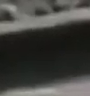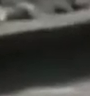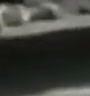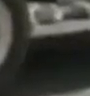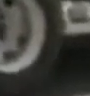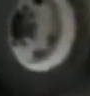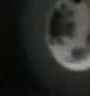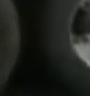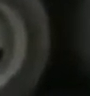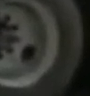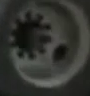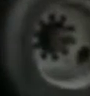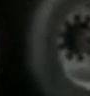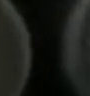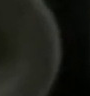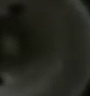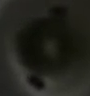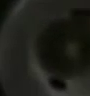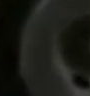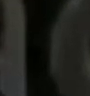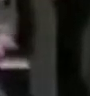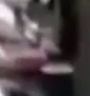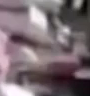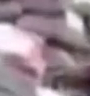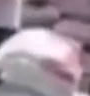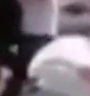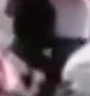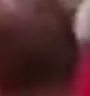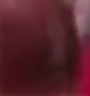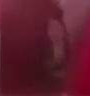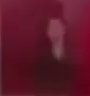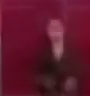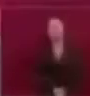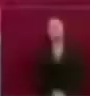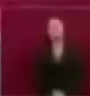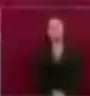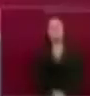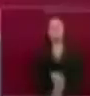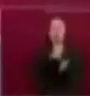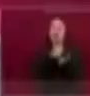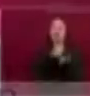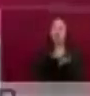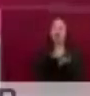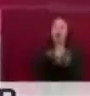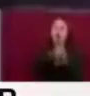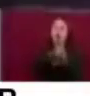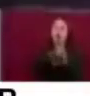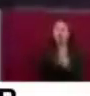los potentados que se beneficiaron con los recursos públicos durante varios años el apoyo va a ser directo